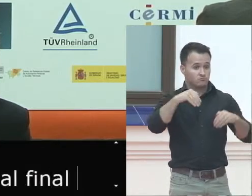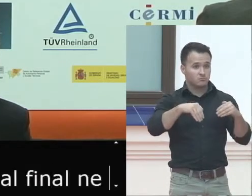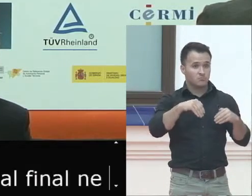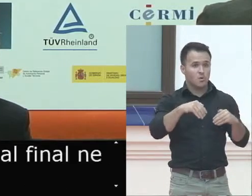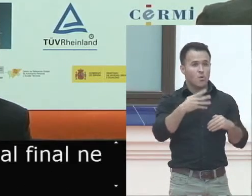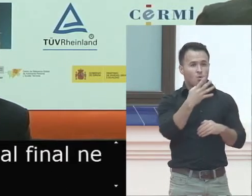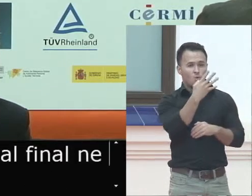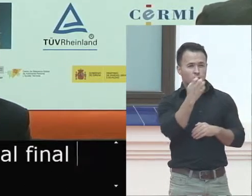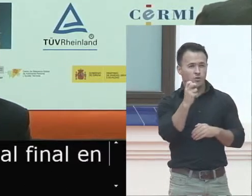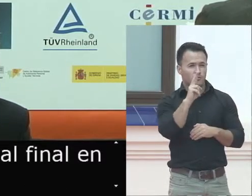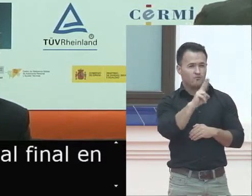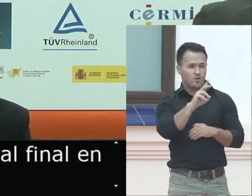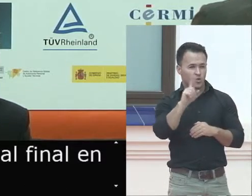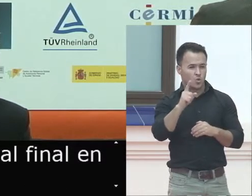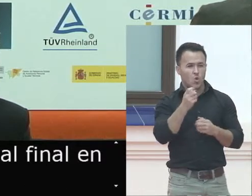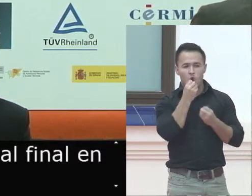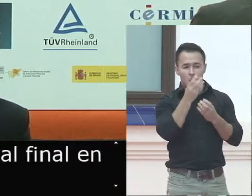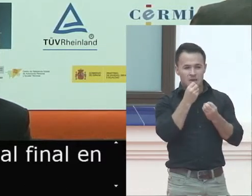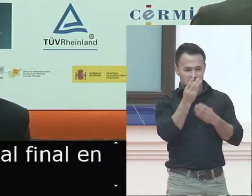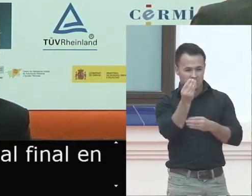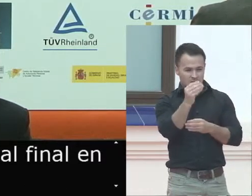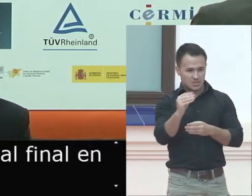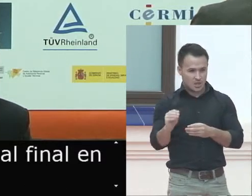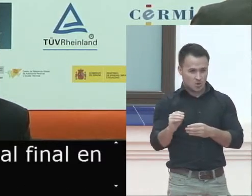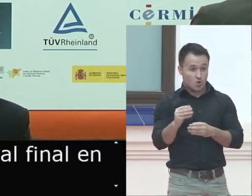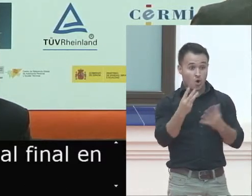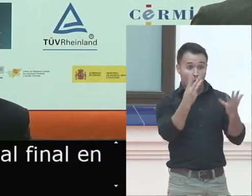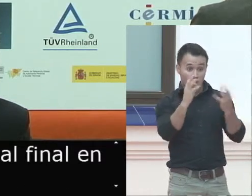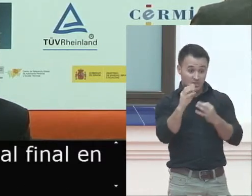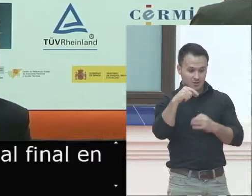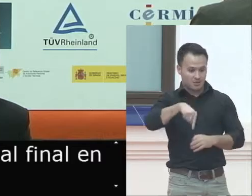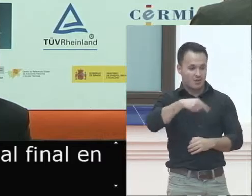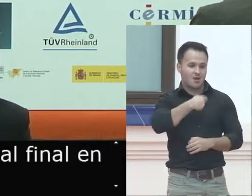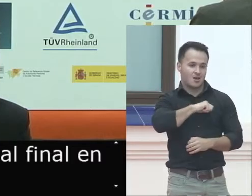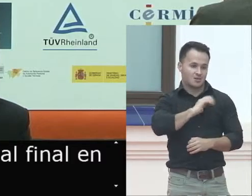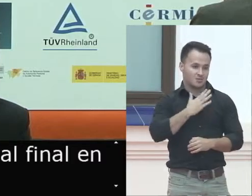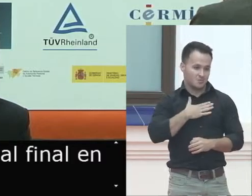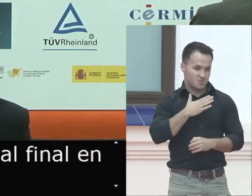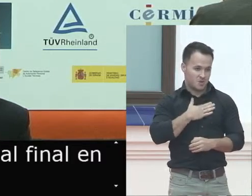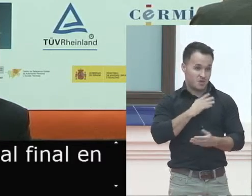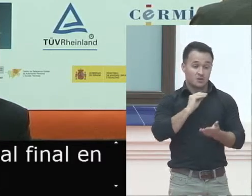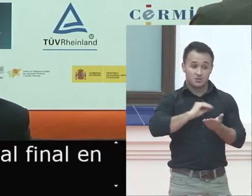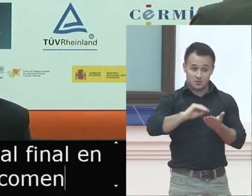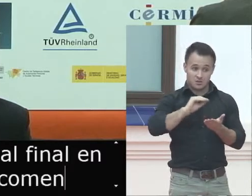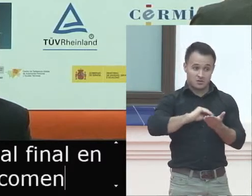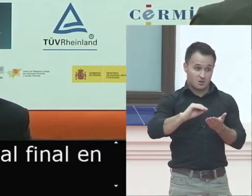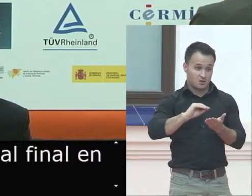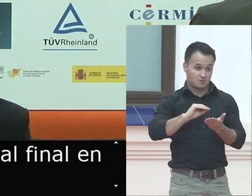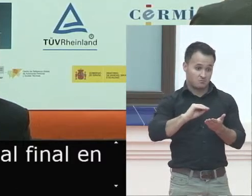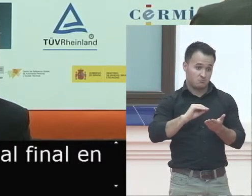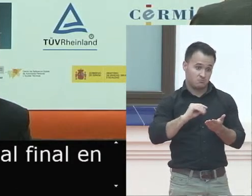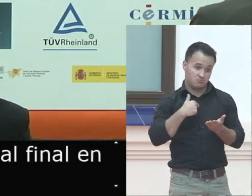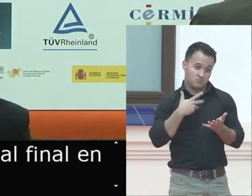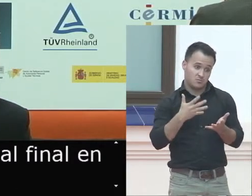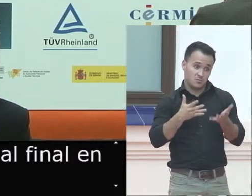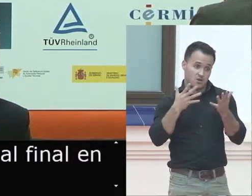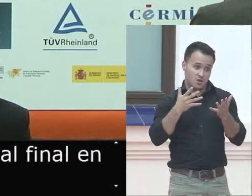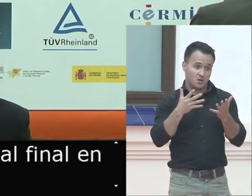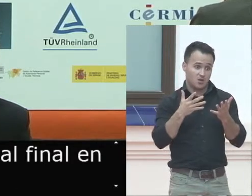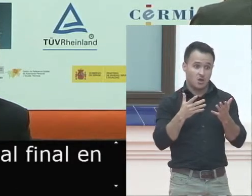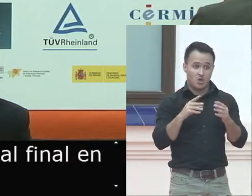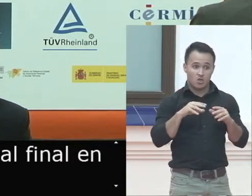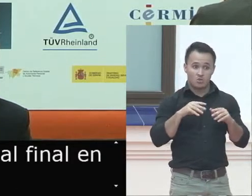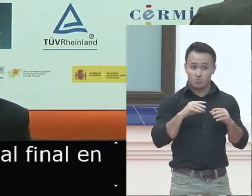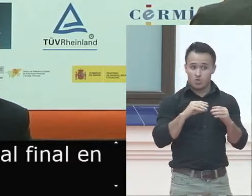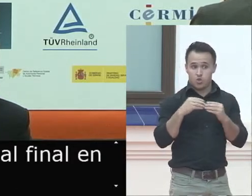tuvo 421 comentarios, 80 de ellos de España, que éramos la Secretaría y que nos hubiera encantado despacharnos el documento rápido.